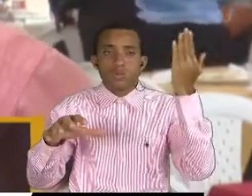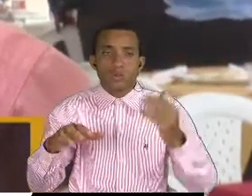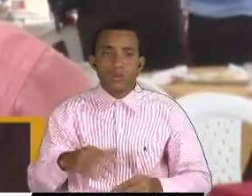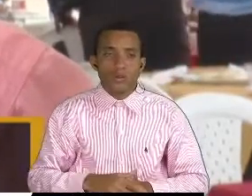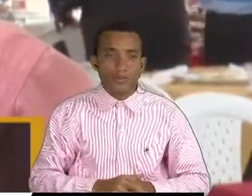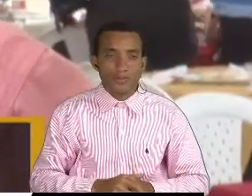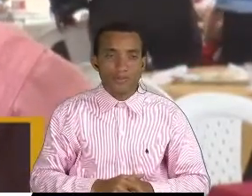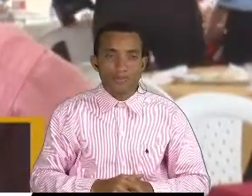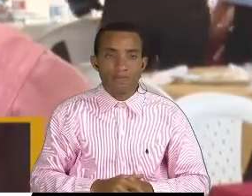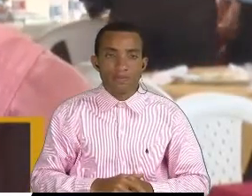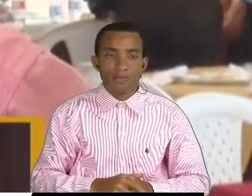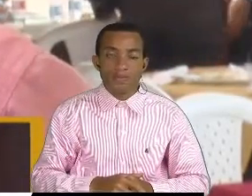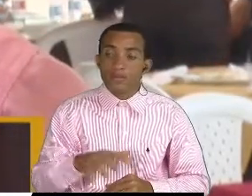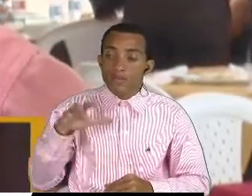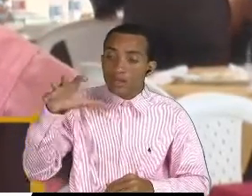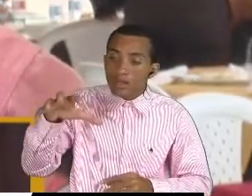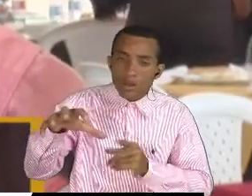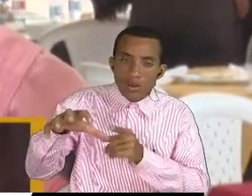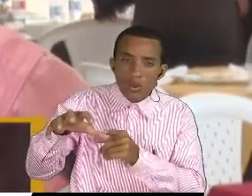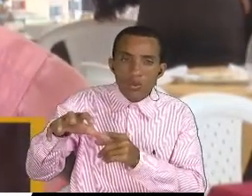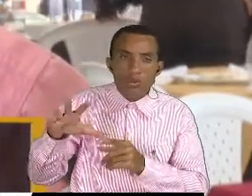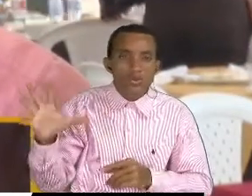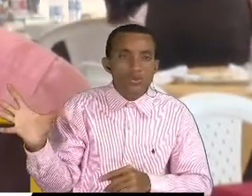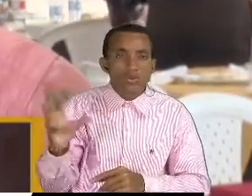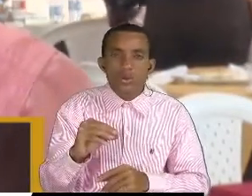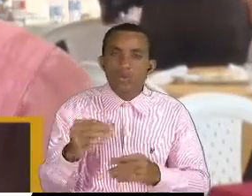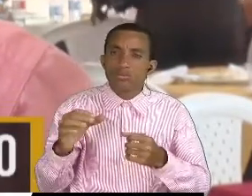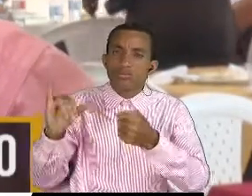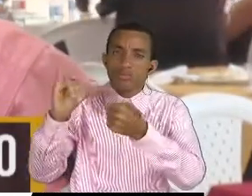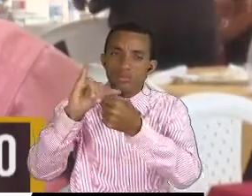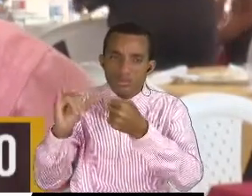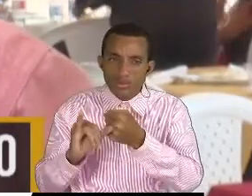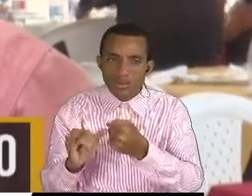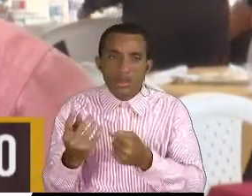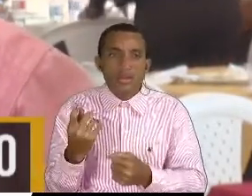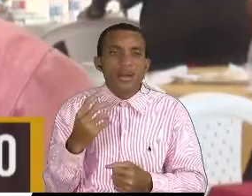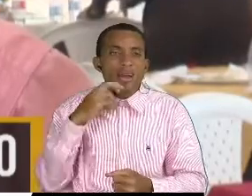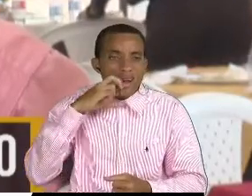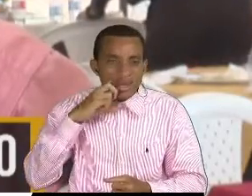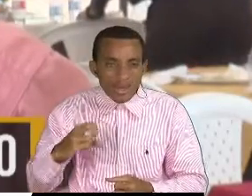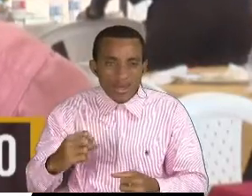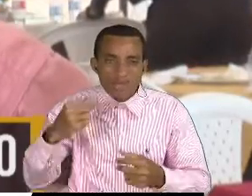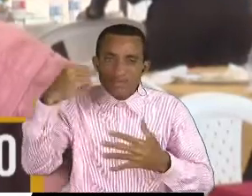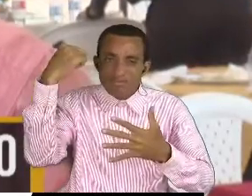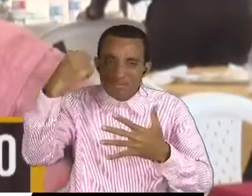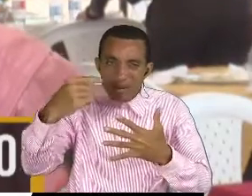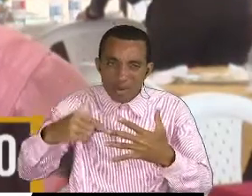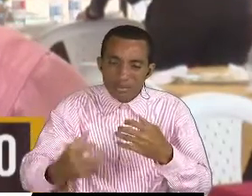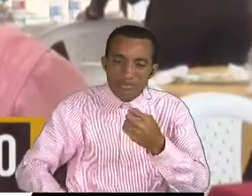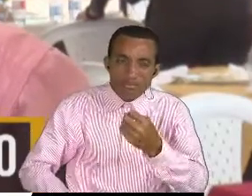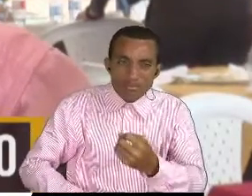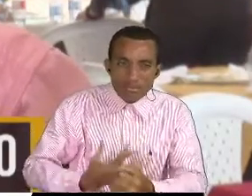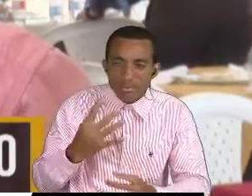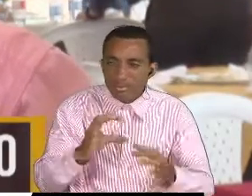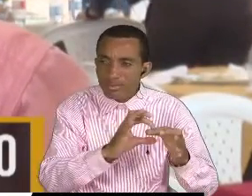es una planta que reúne toda una industria cárnica y todo un ciclo de encadenamiento productivo